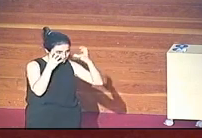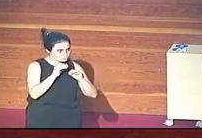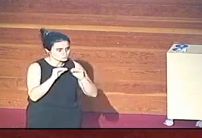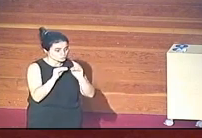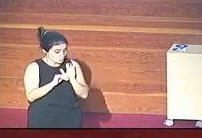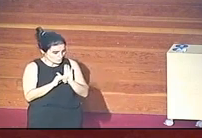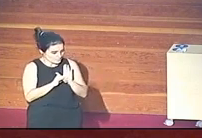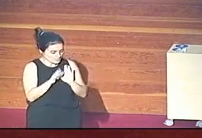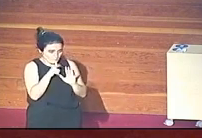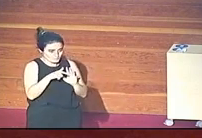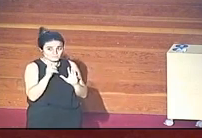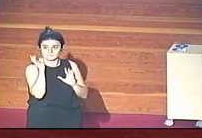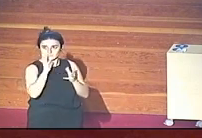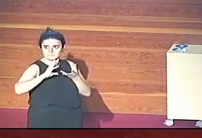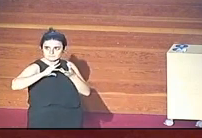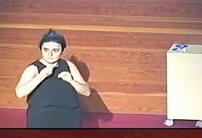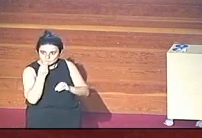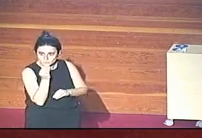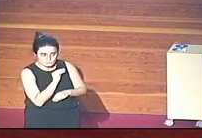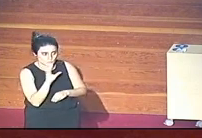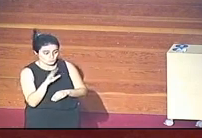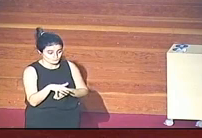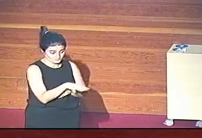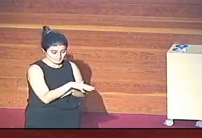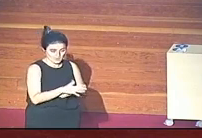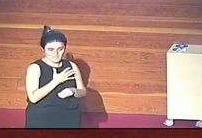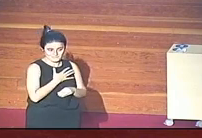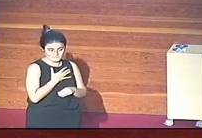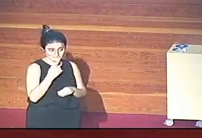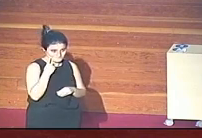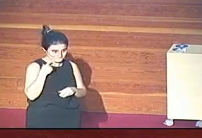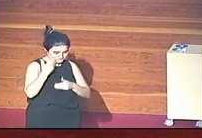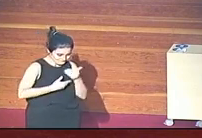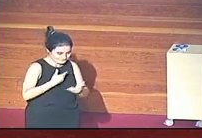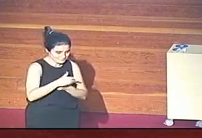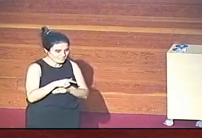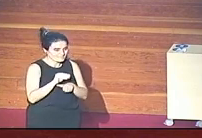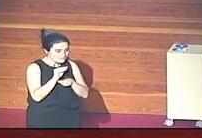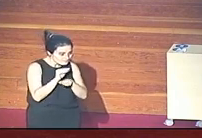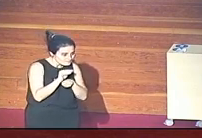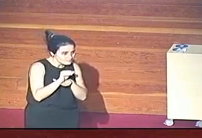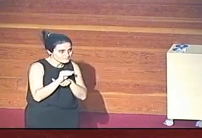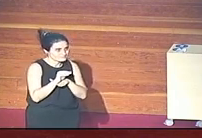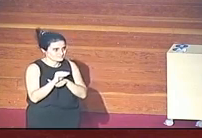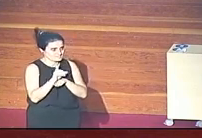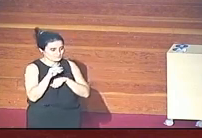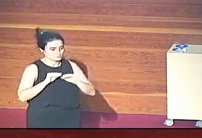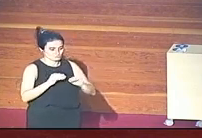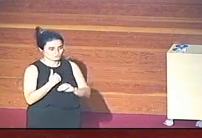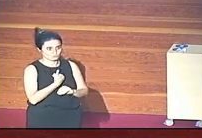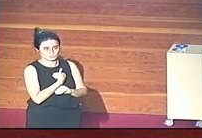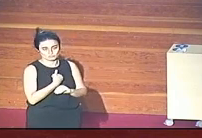nunca mejor dicho las que viven en determinadas zonas conservan biodiversidad y además bueno pues cumplen una función